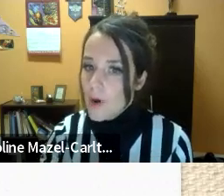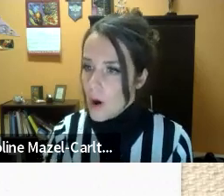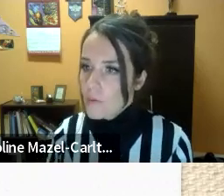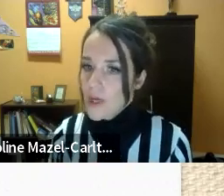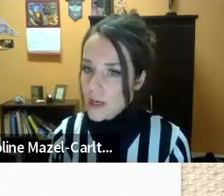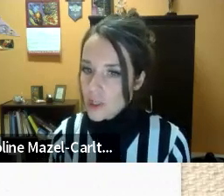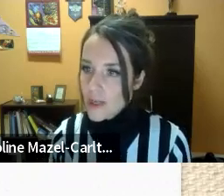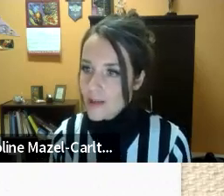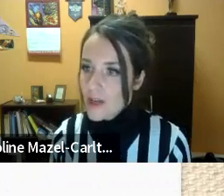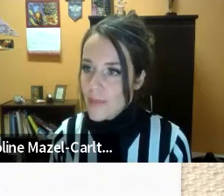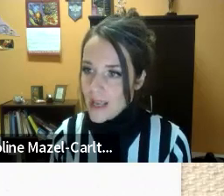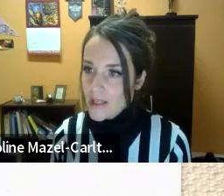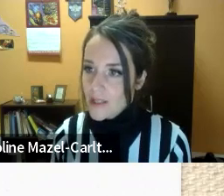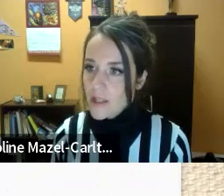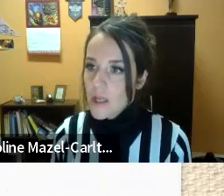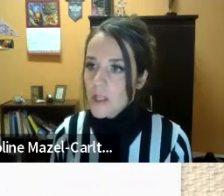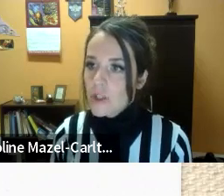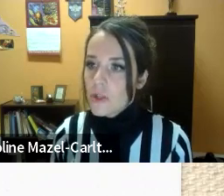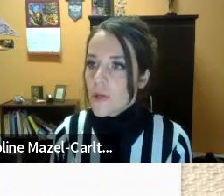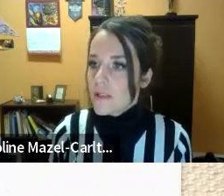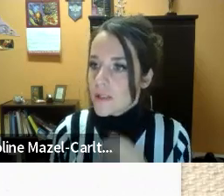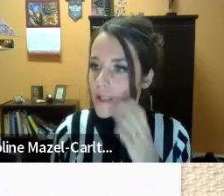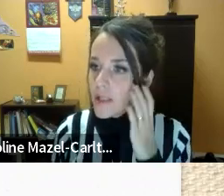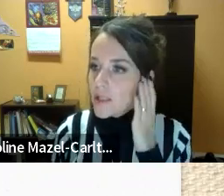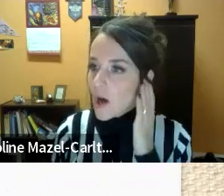compasión, que tenga